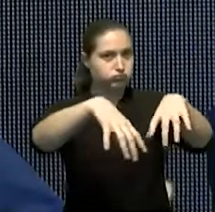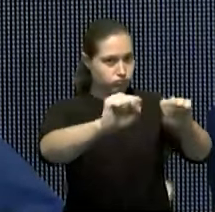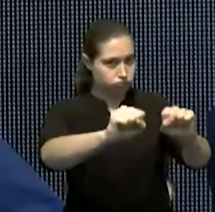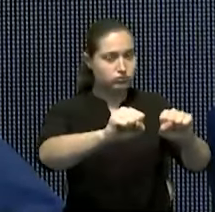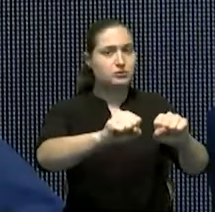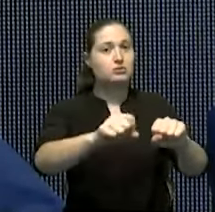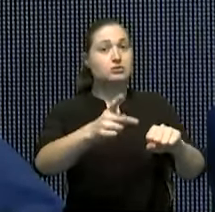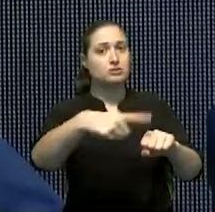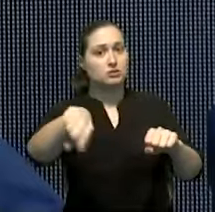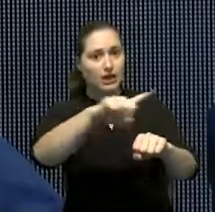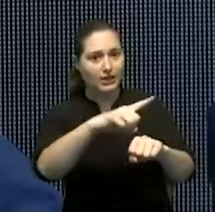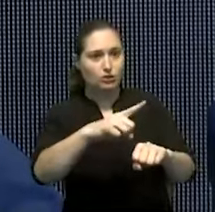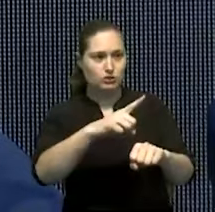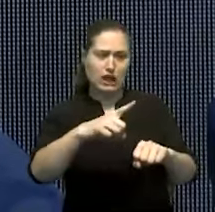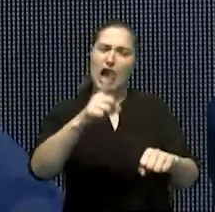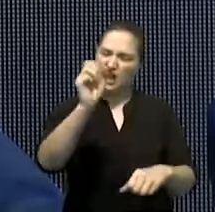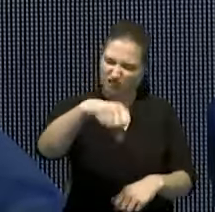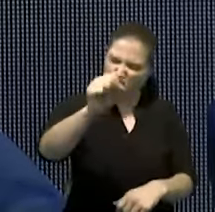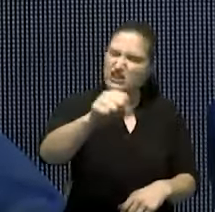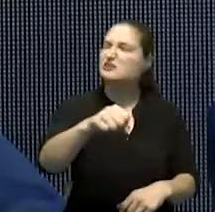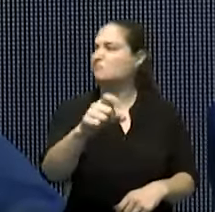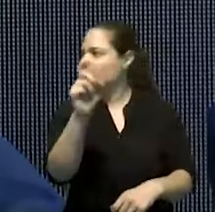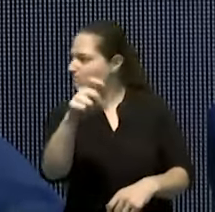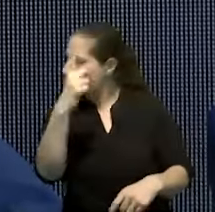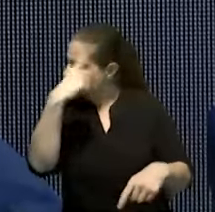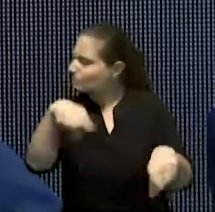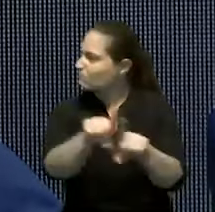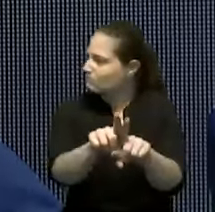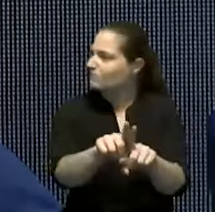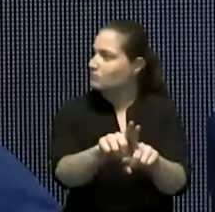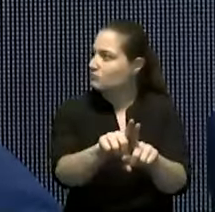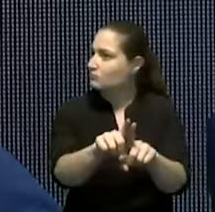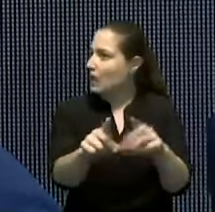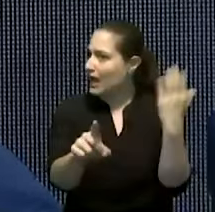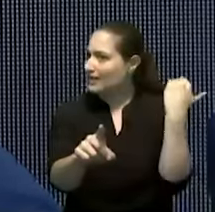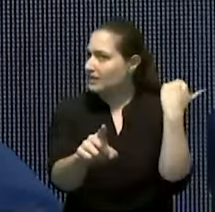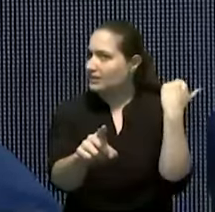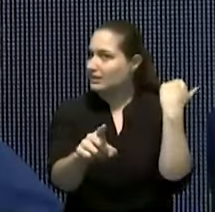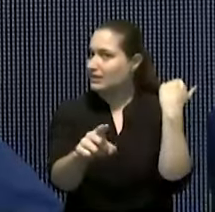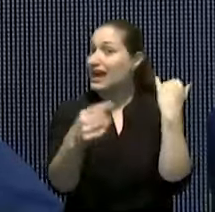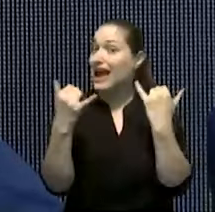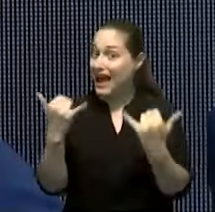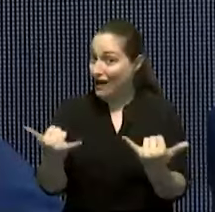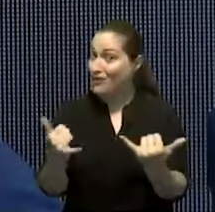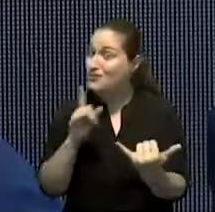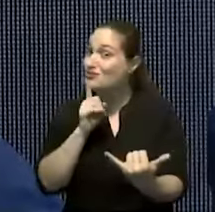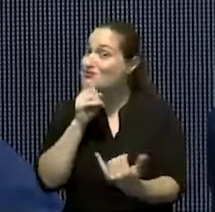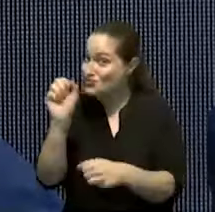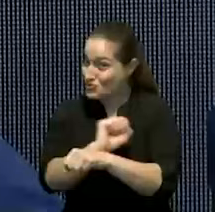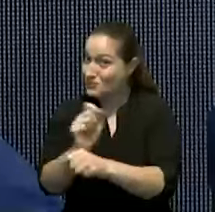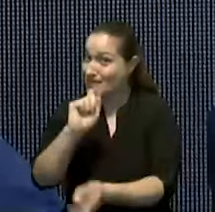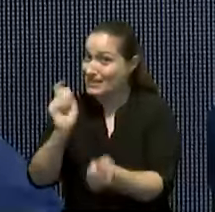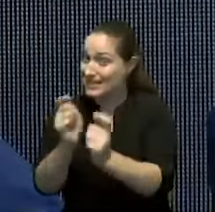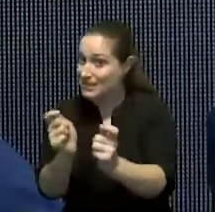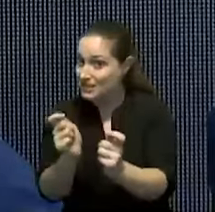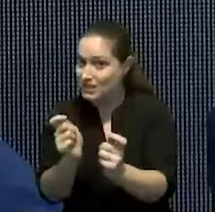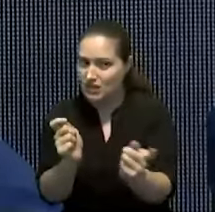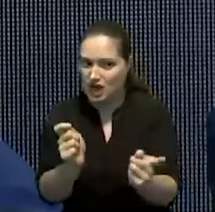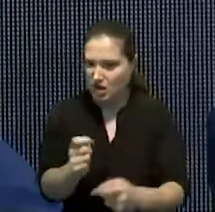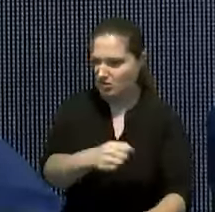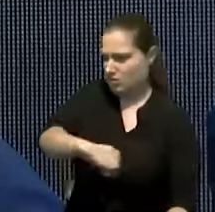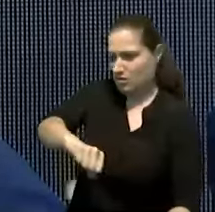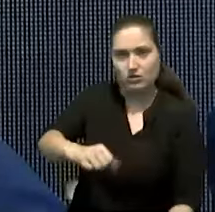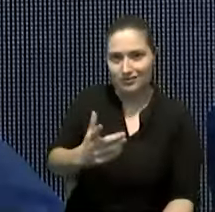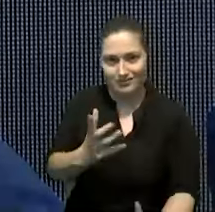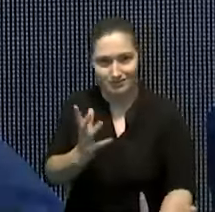y afirmado que era necesario bueno que ahora actúen en consecuencia